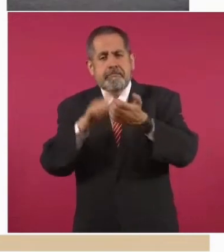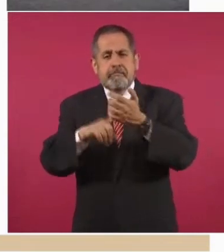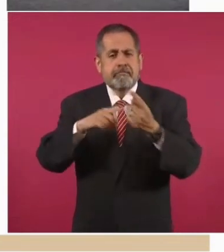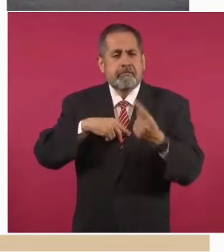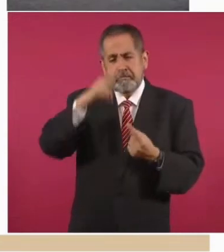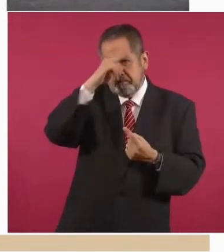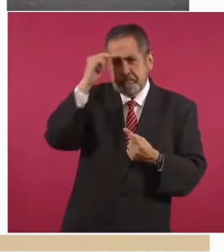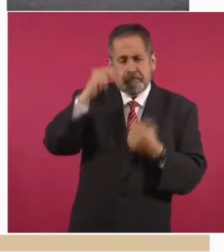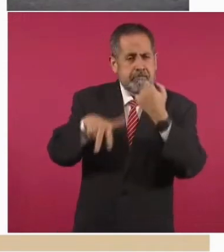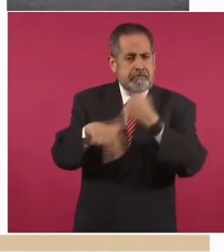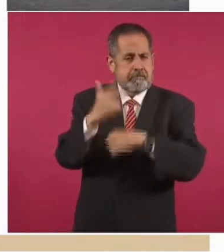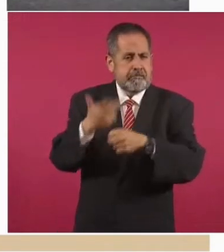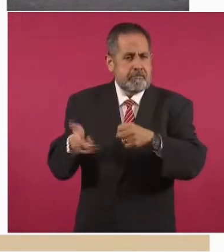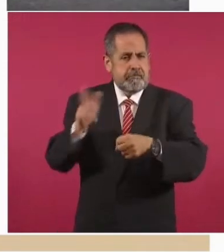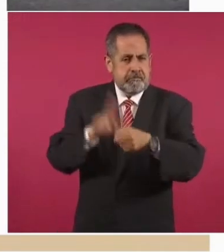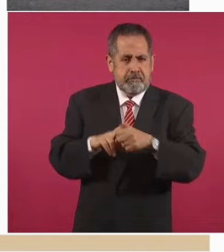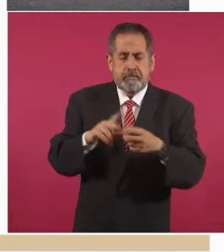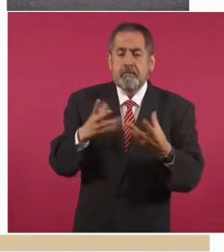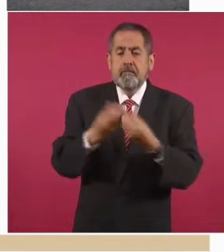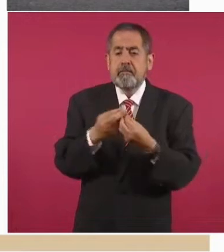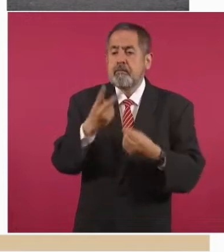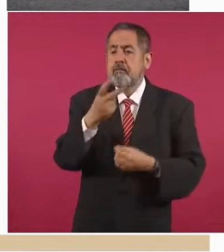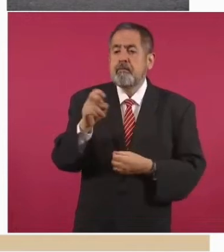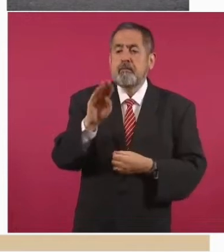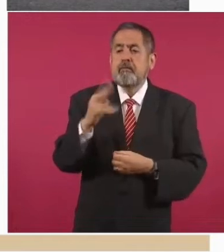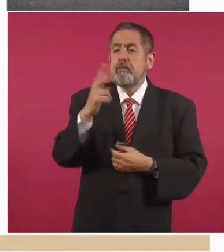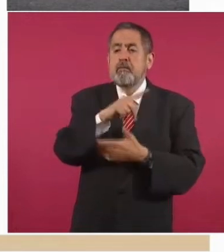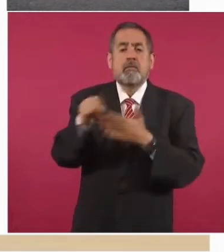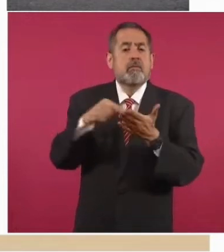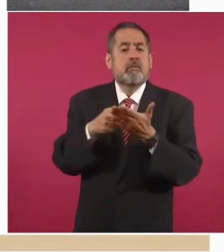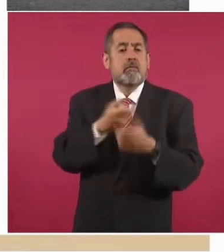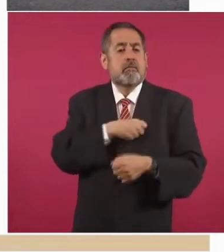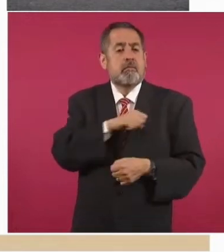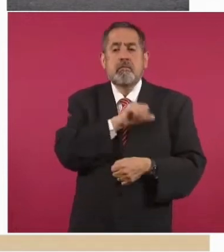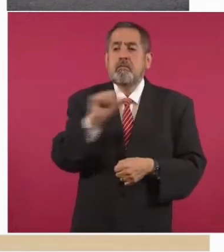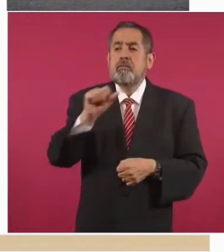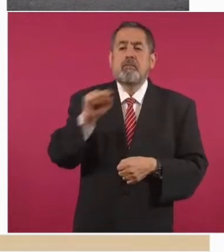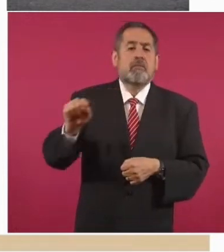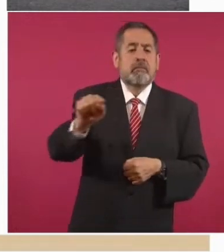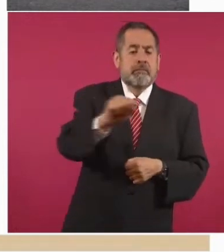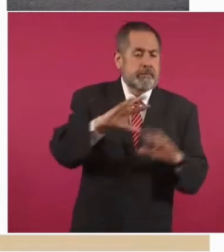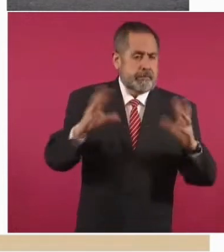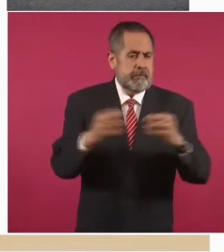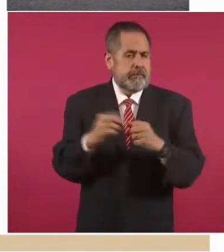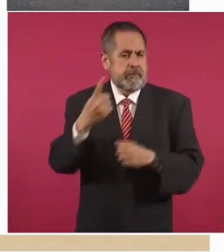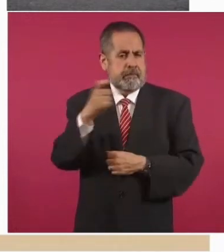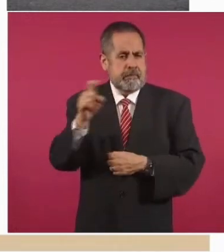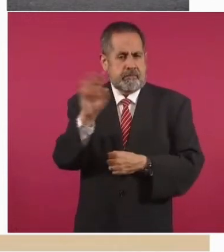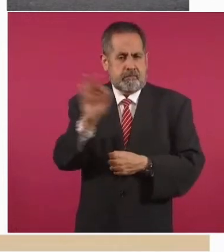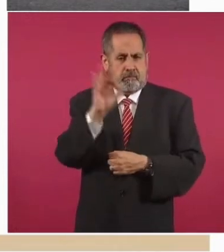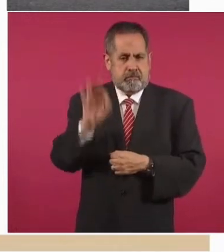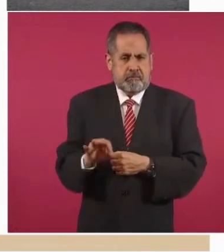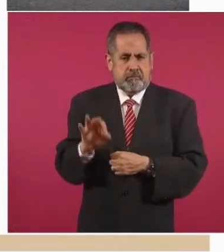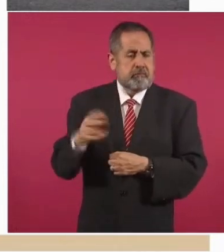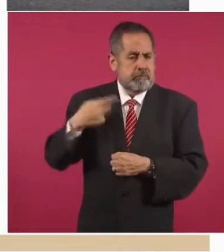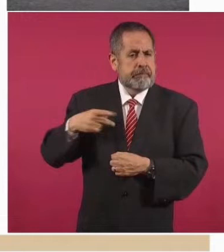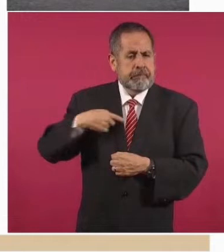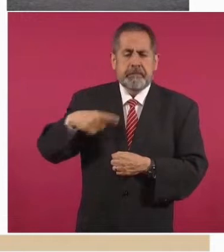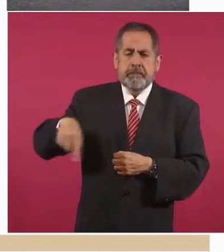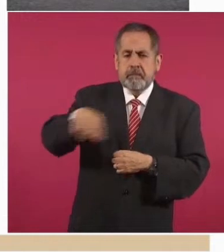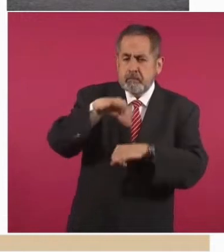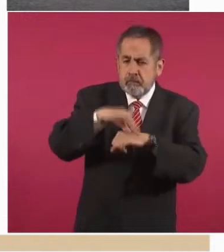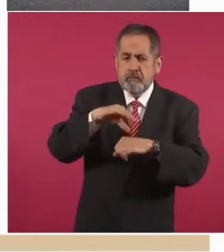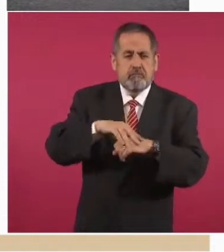13 hospitales y los 292 centros de salud, ya con una cobertura del 100% de personal de